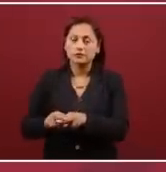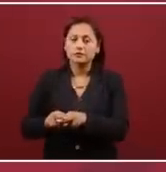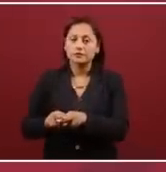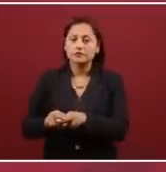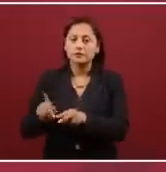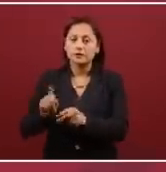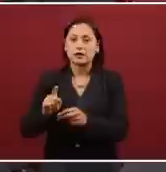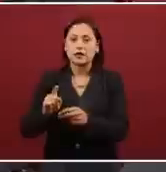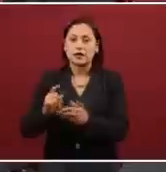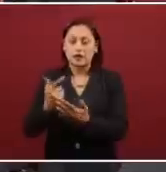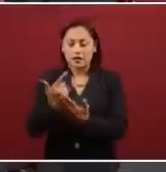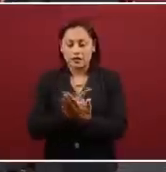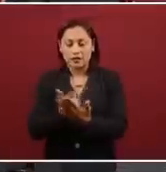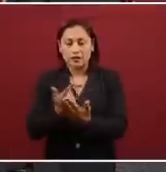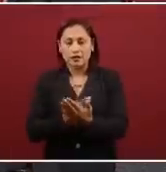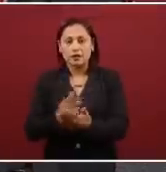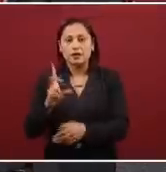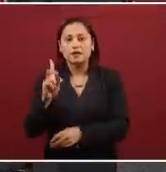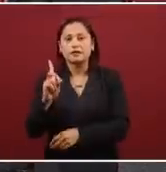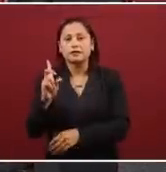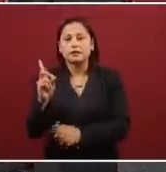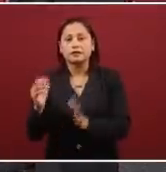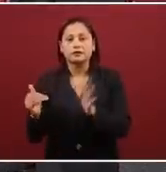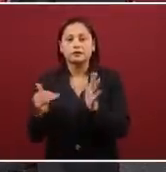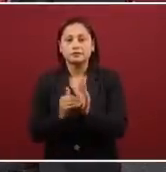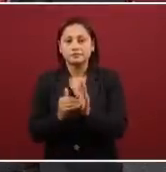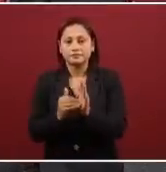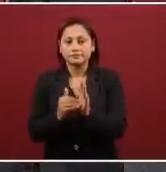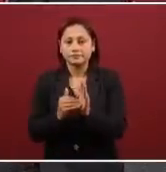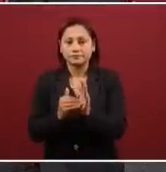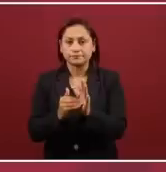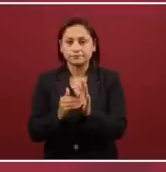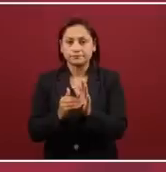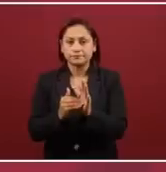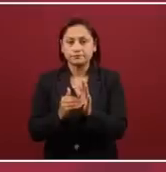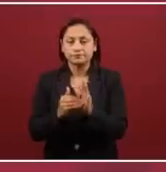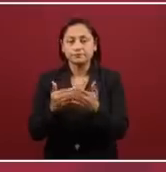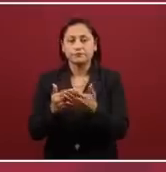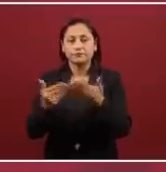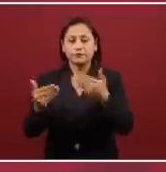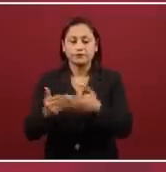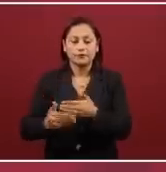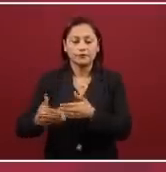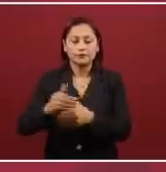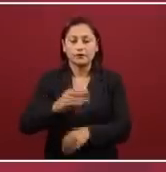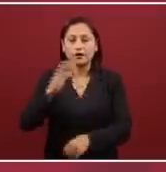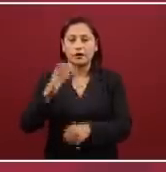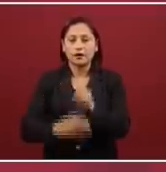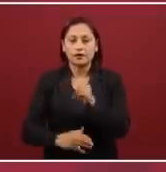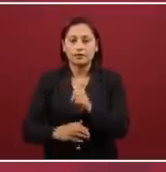30,000 y para terminarlo pues van a ser como 100,000.